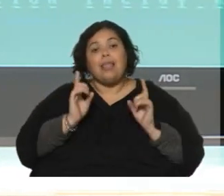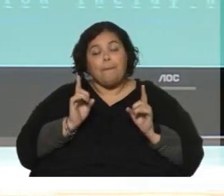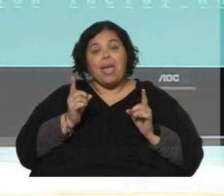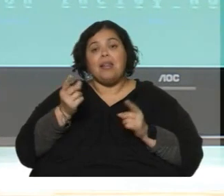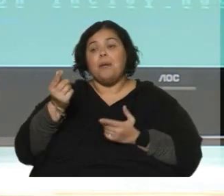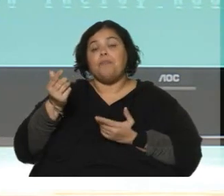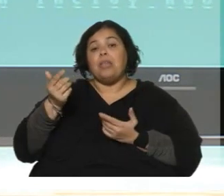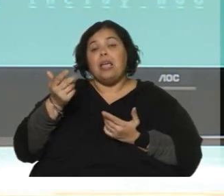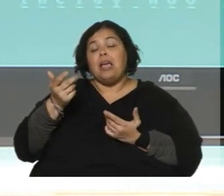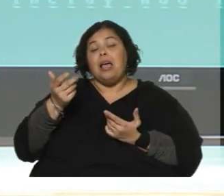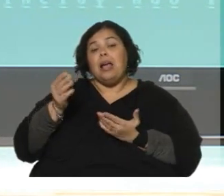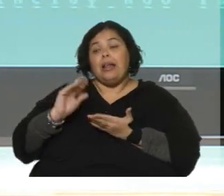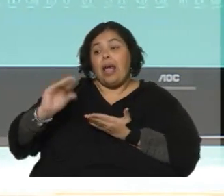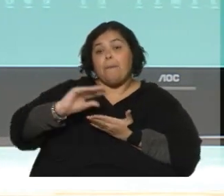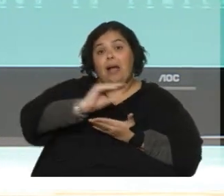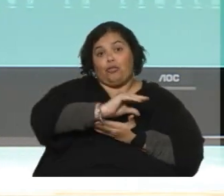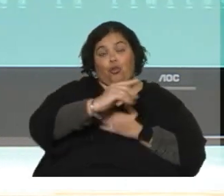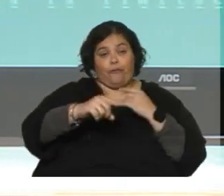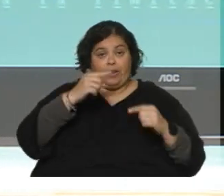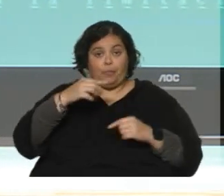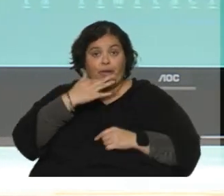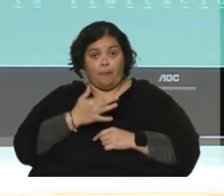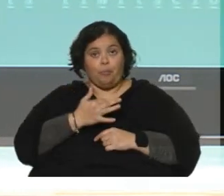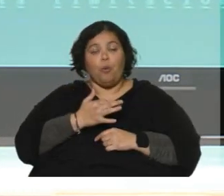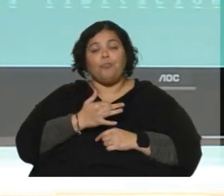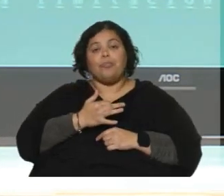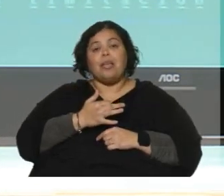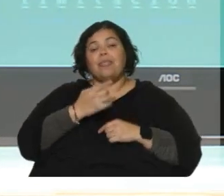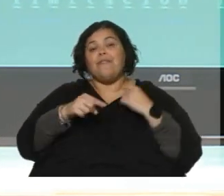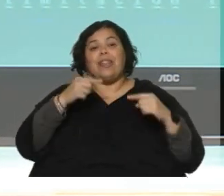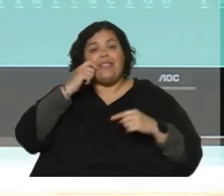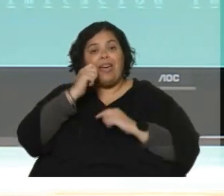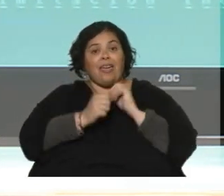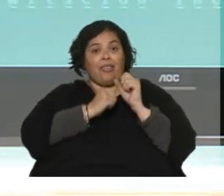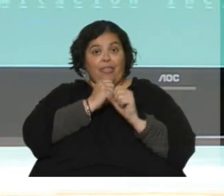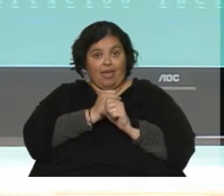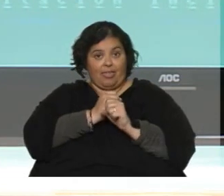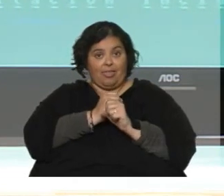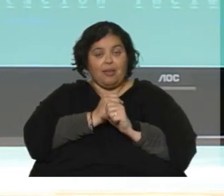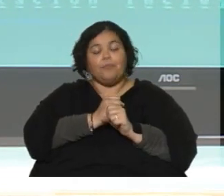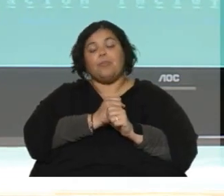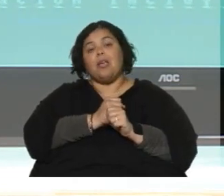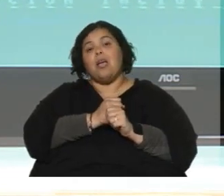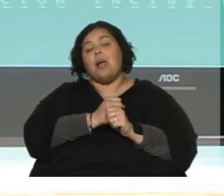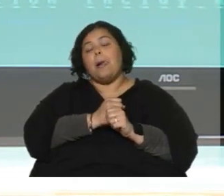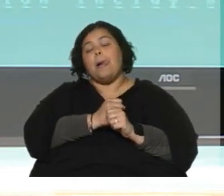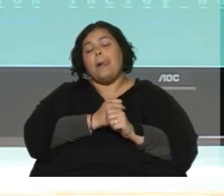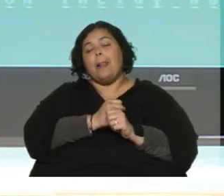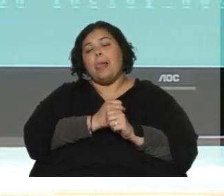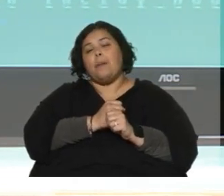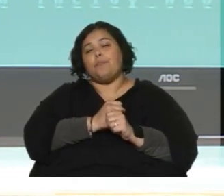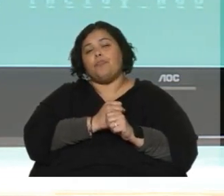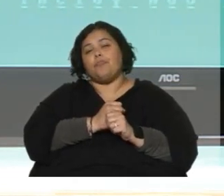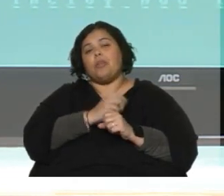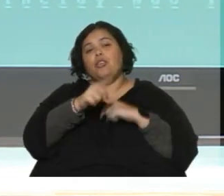reparto intergeneracional que es lo que existe actualmente para los que contribuyen y si se propone que las afap no